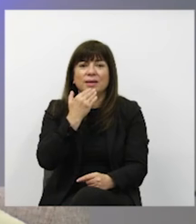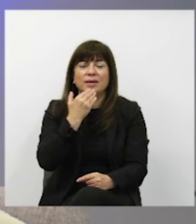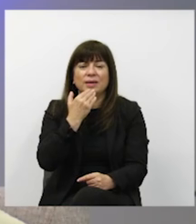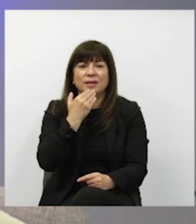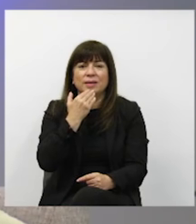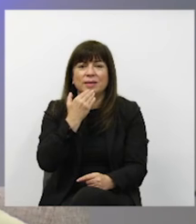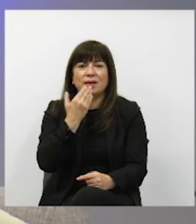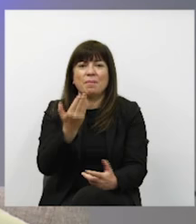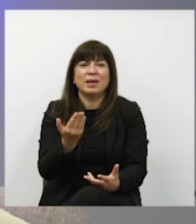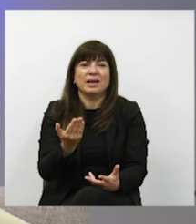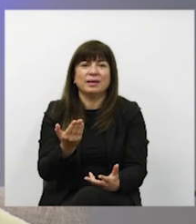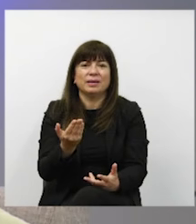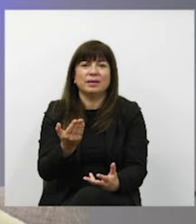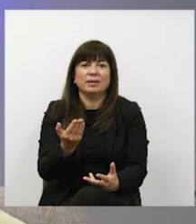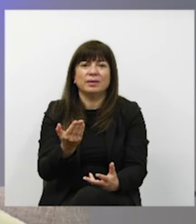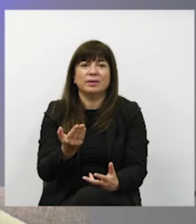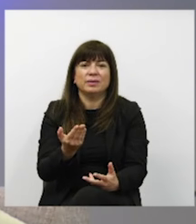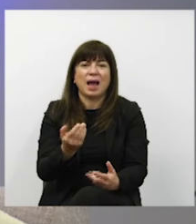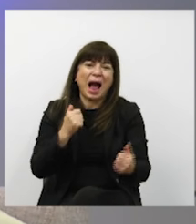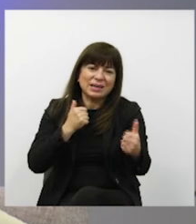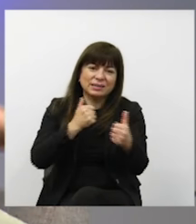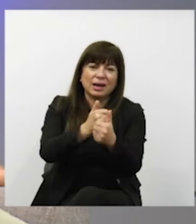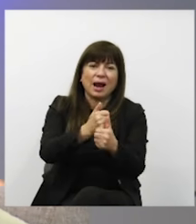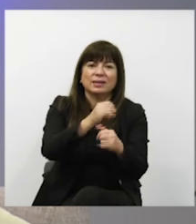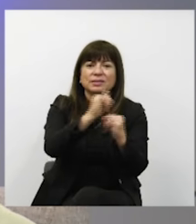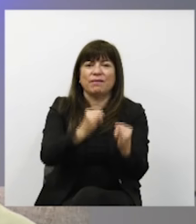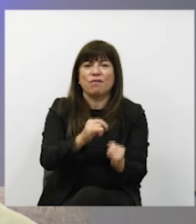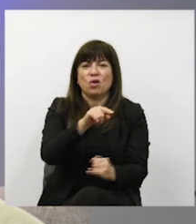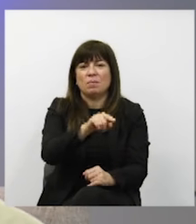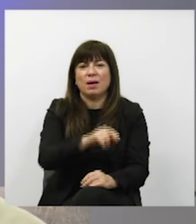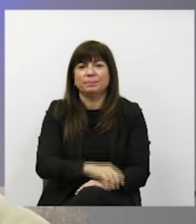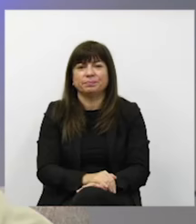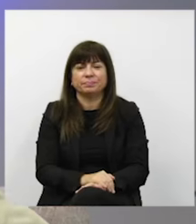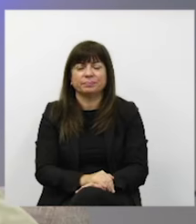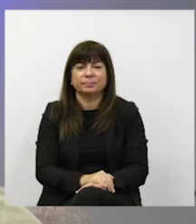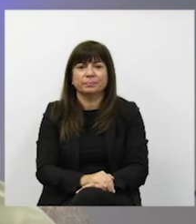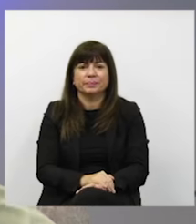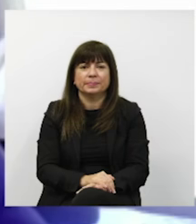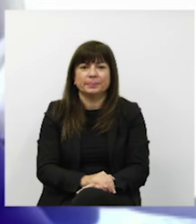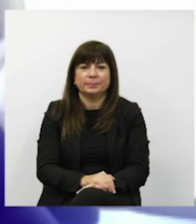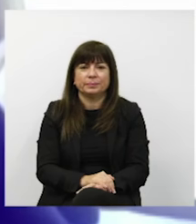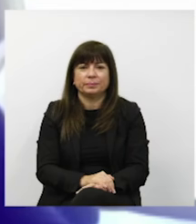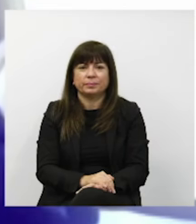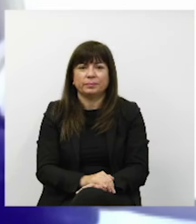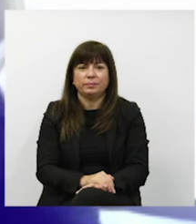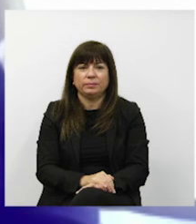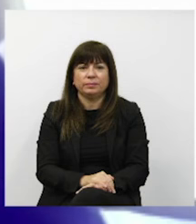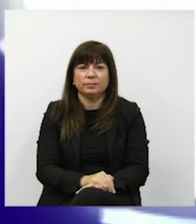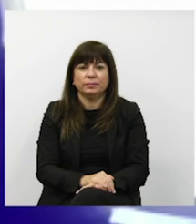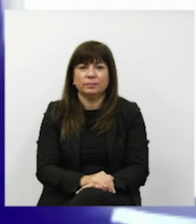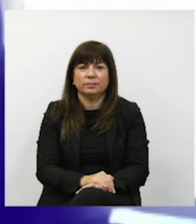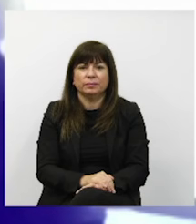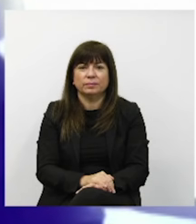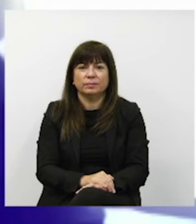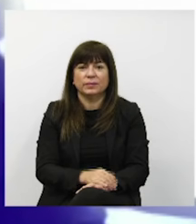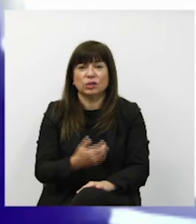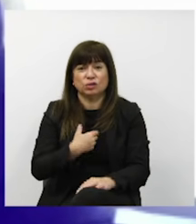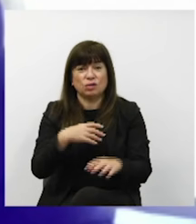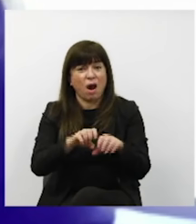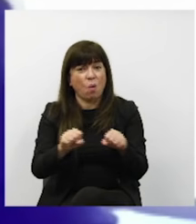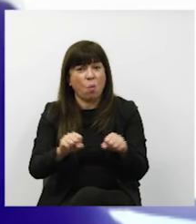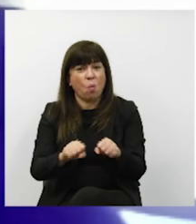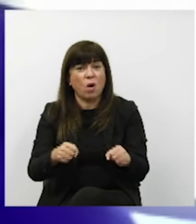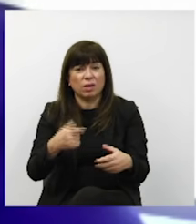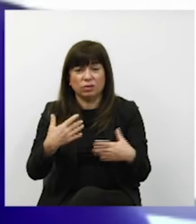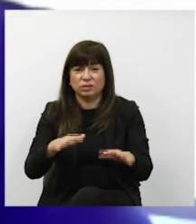y la más estrictamente, en el fondo, adaptarse a estas tendencias? Nicolás, tú habías pedido la palabra. Bueno, yo estoy bastante de acuerdo con lo que